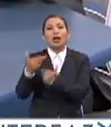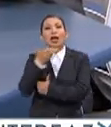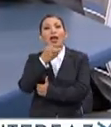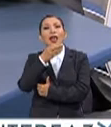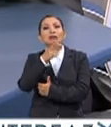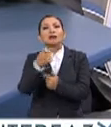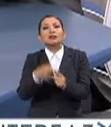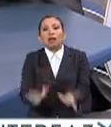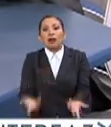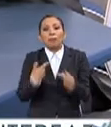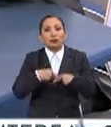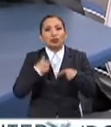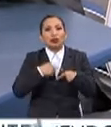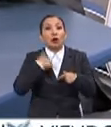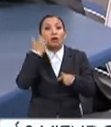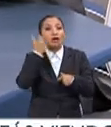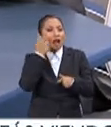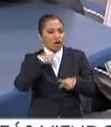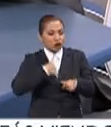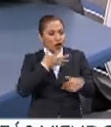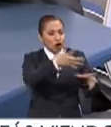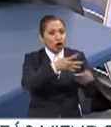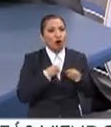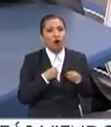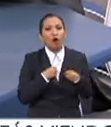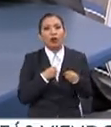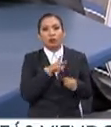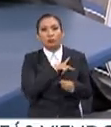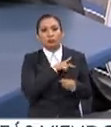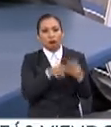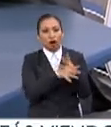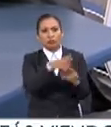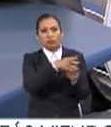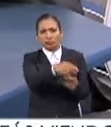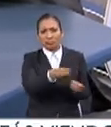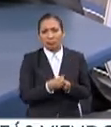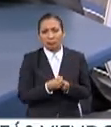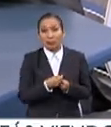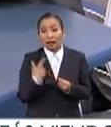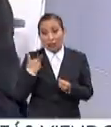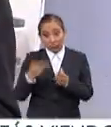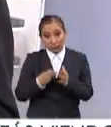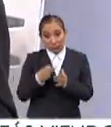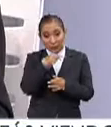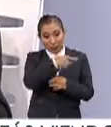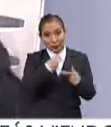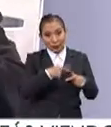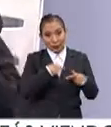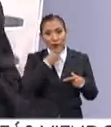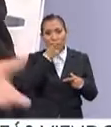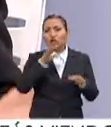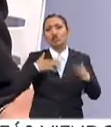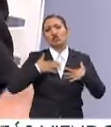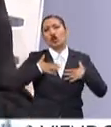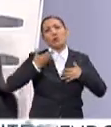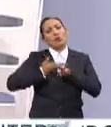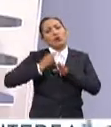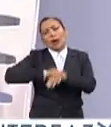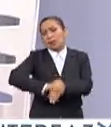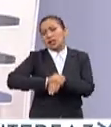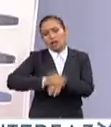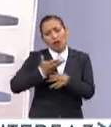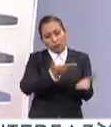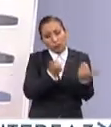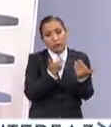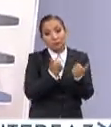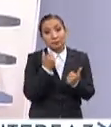herederos. Y o quién se quiera adjudicarse el heredero. Esa es otra cosa. Legalmente hay muchos recursos de mucha gente para decir, pues yo era muy cercano.